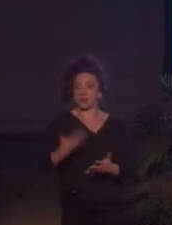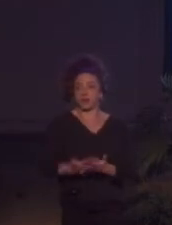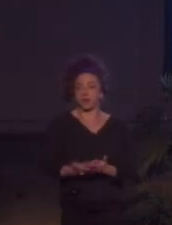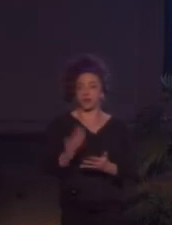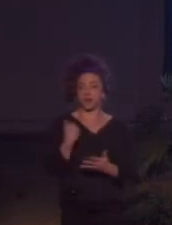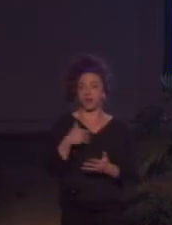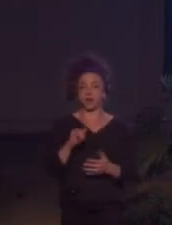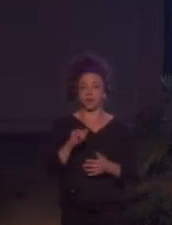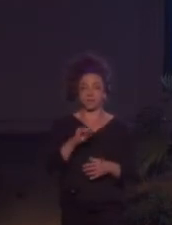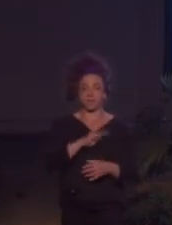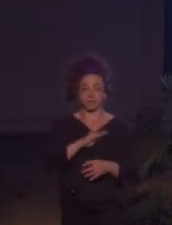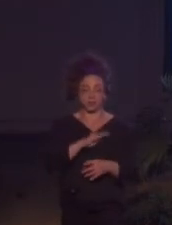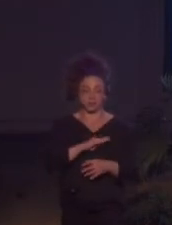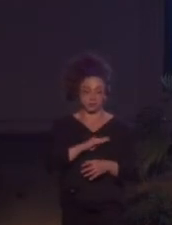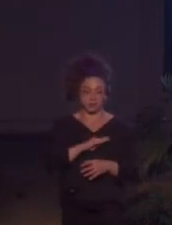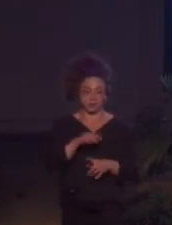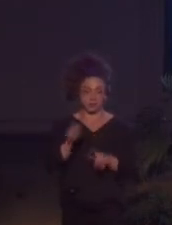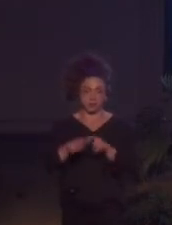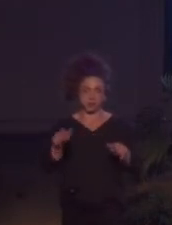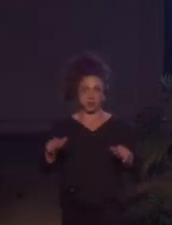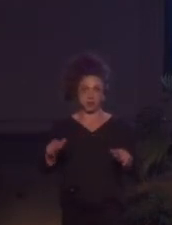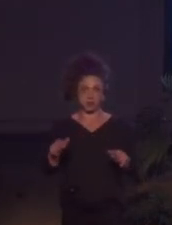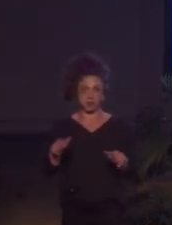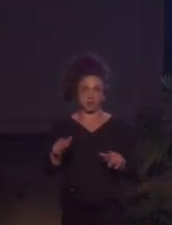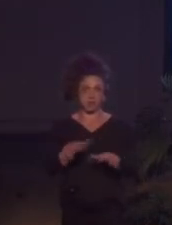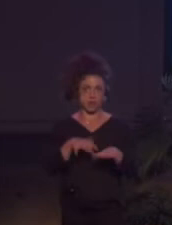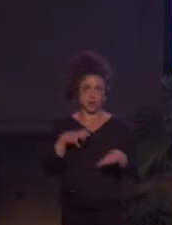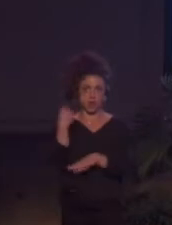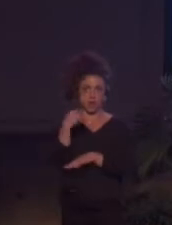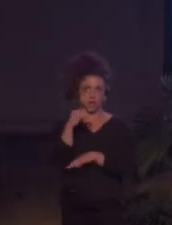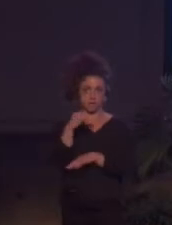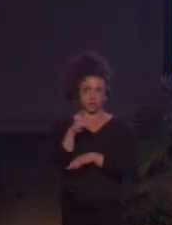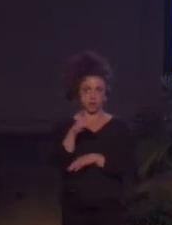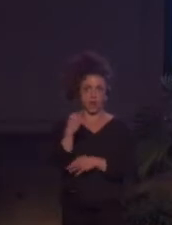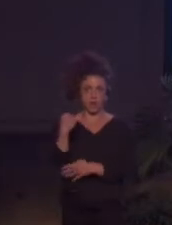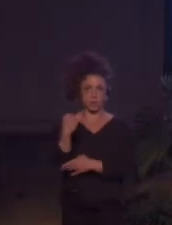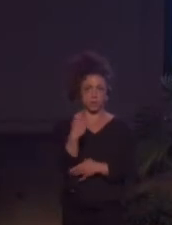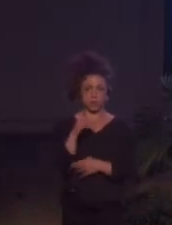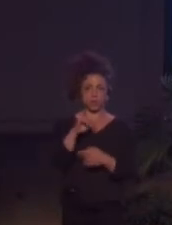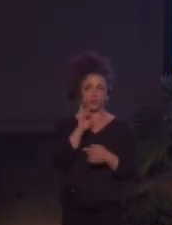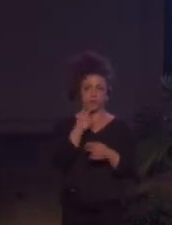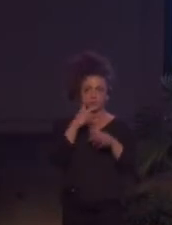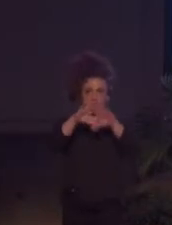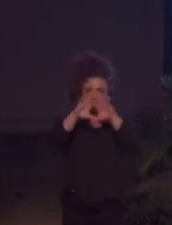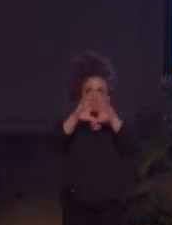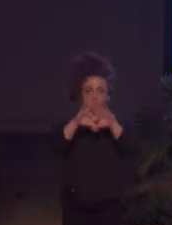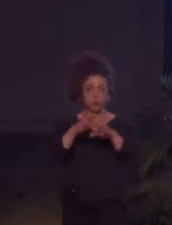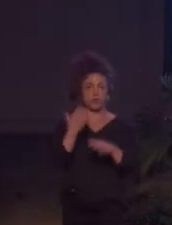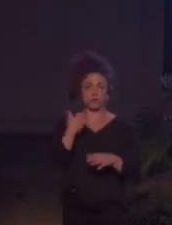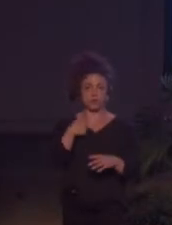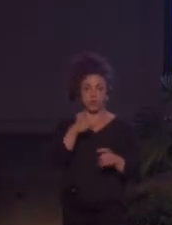gente, sobre todo la gente joven transfeminista, sí que ya empieza a tener en cuenta